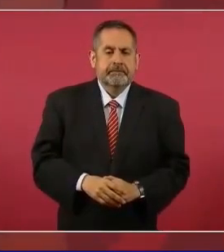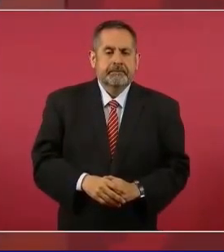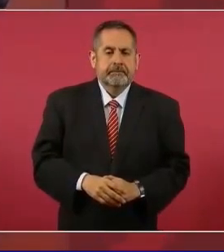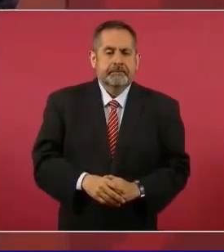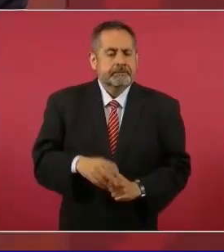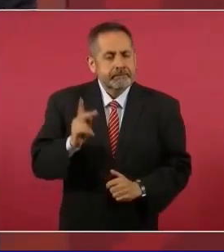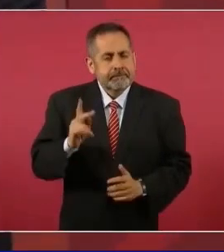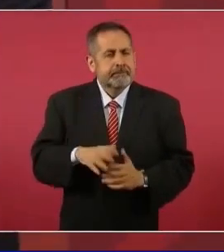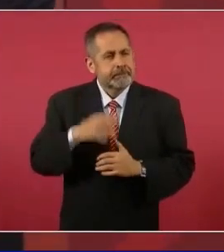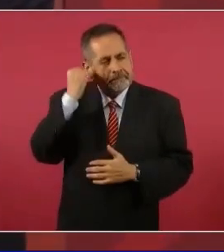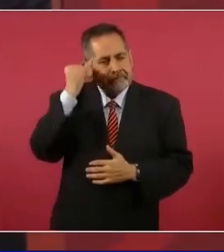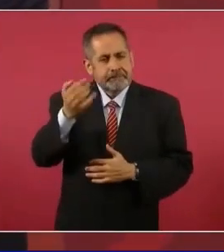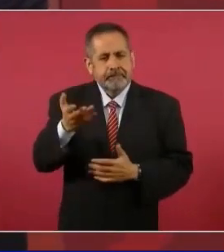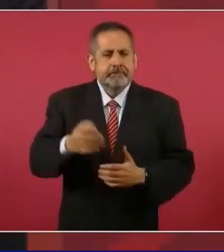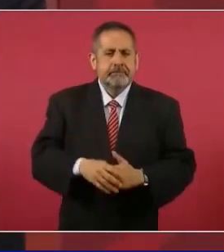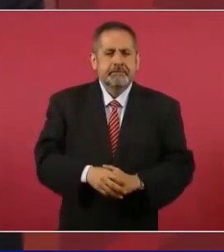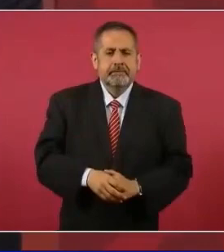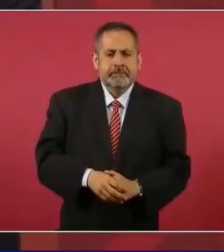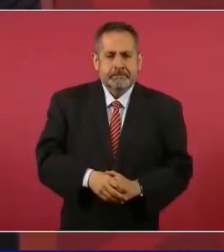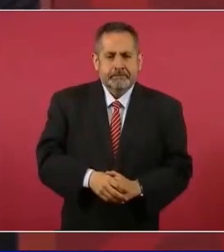Pero imagínense,